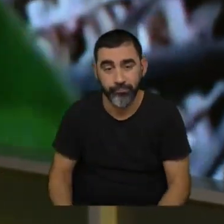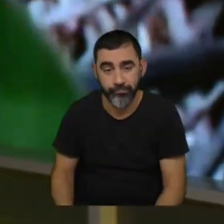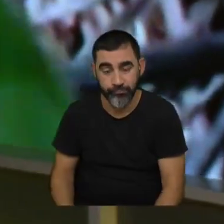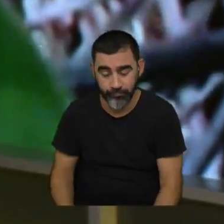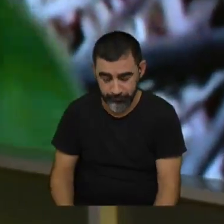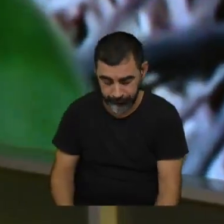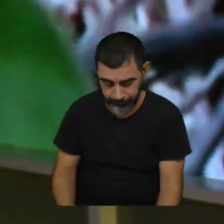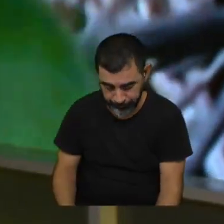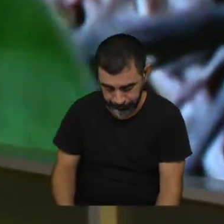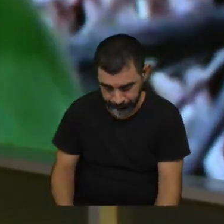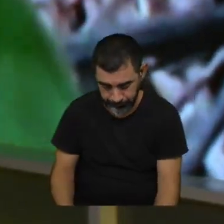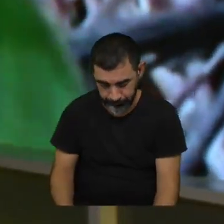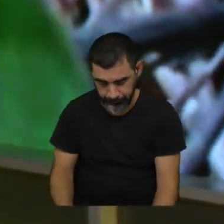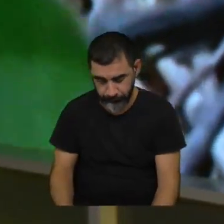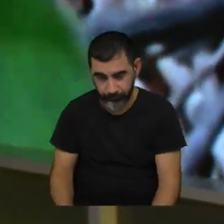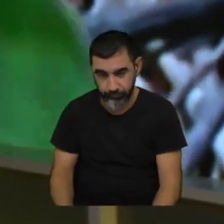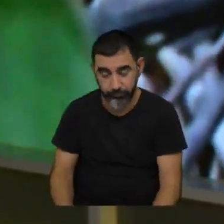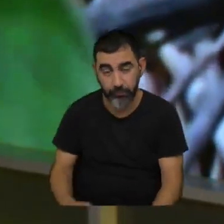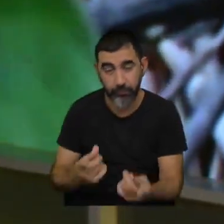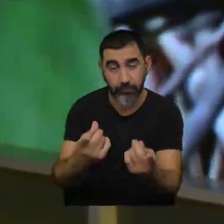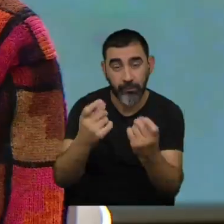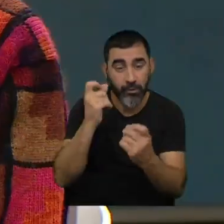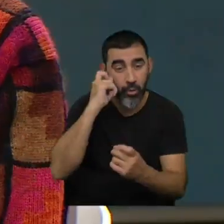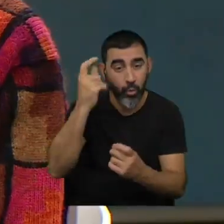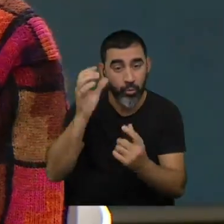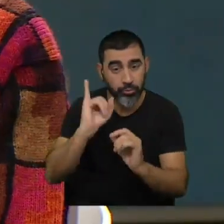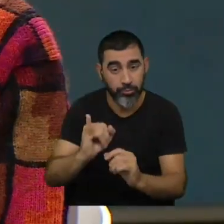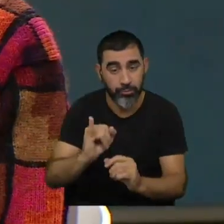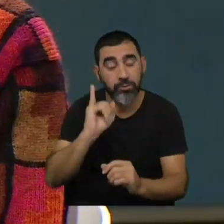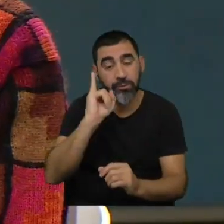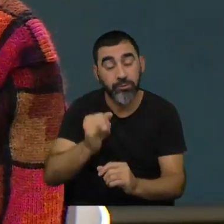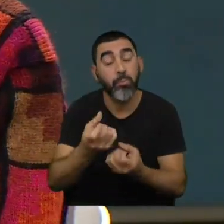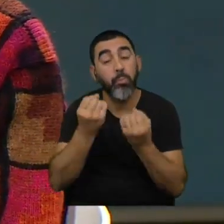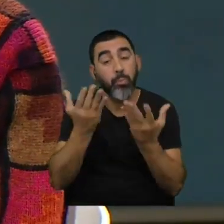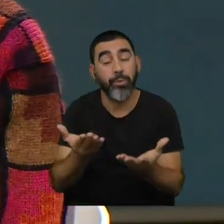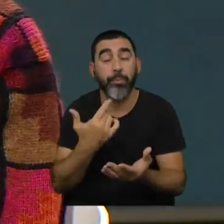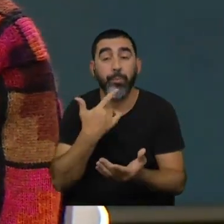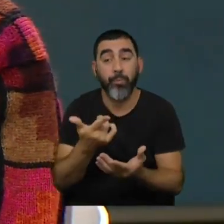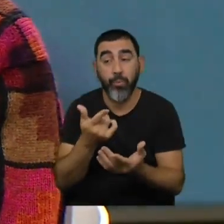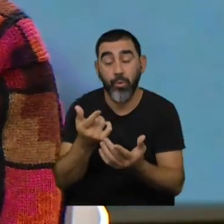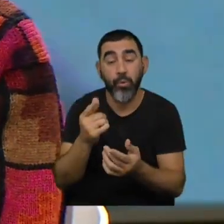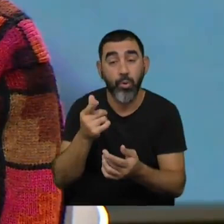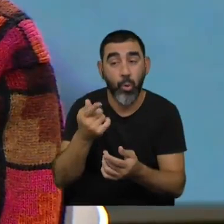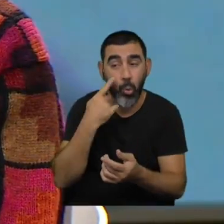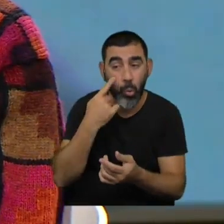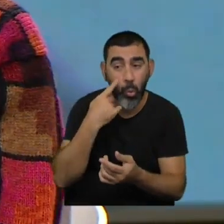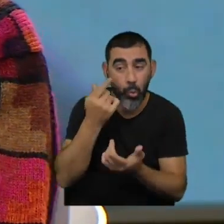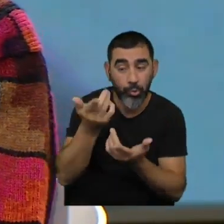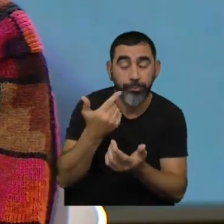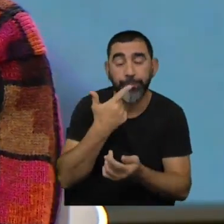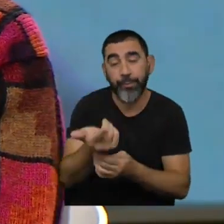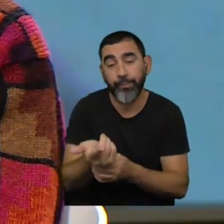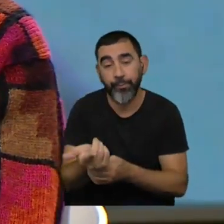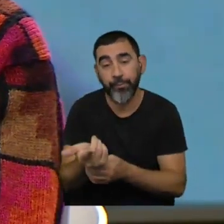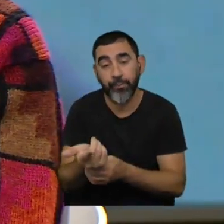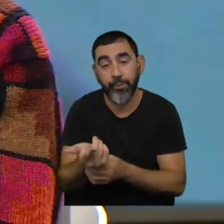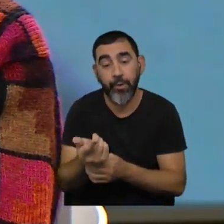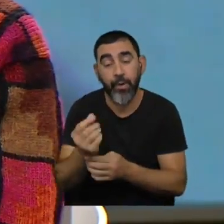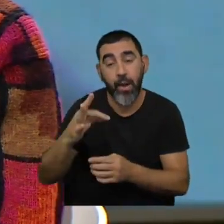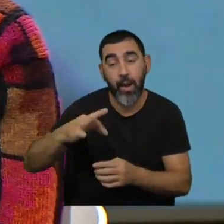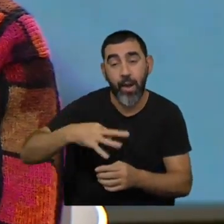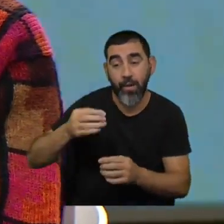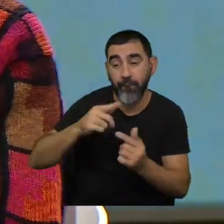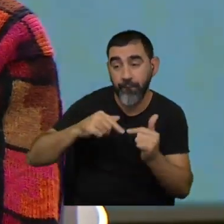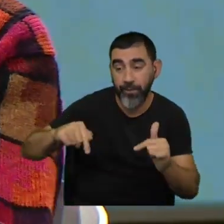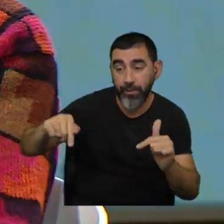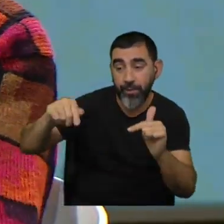de conocimiento, la necesidad de generar conocimiento. Exactamente, sí, porque si tú tenés el conocimiento, por ejemplo, de los ciclos biológicos,